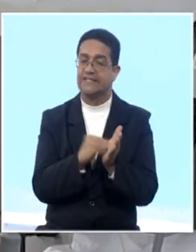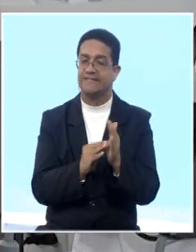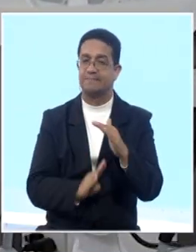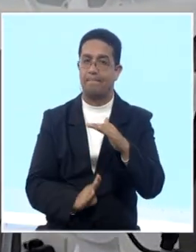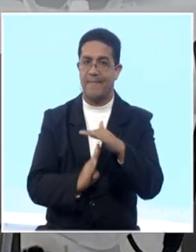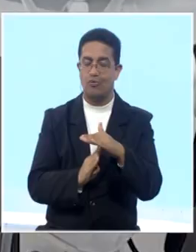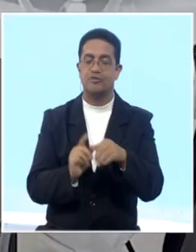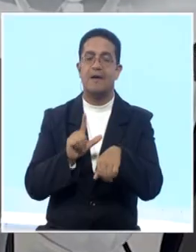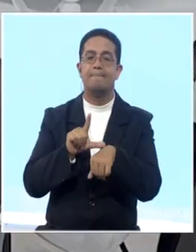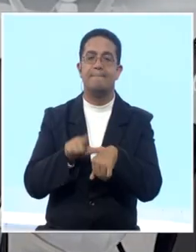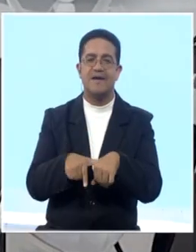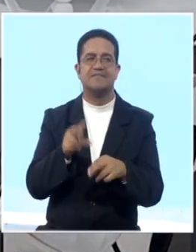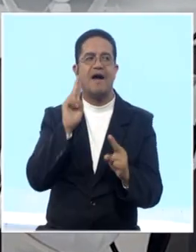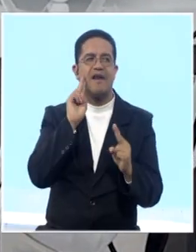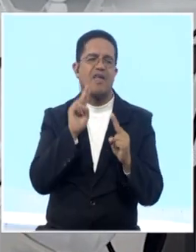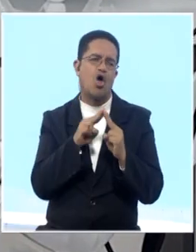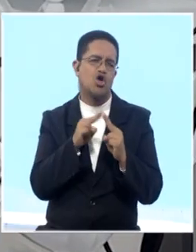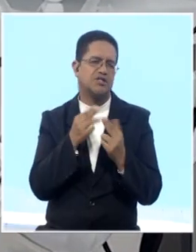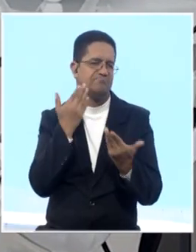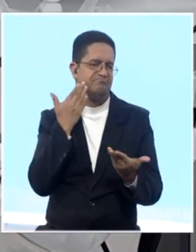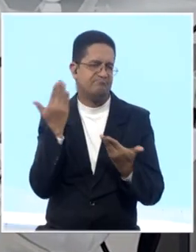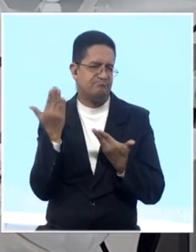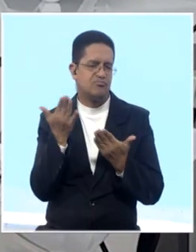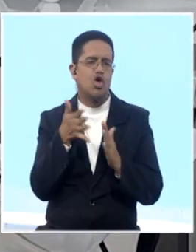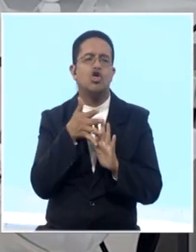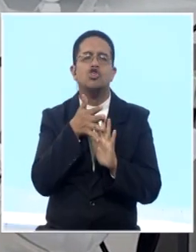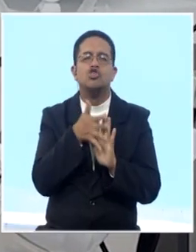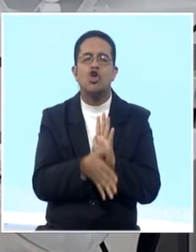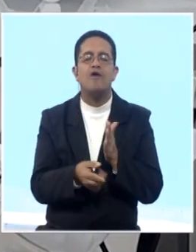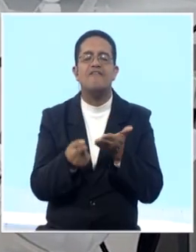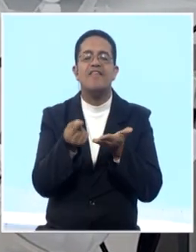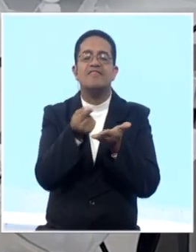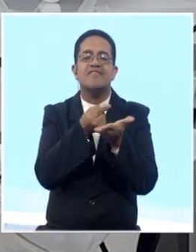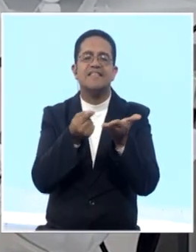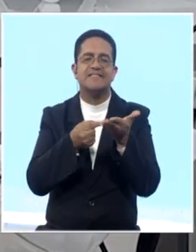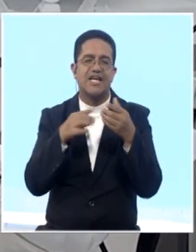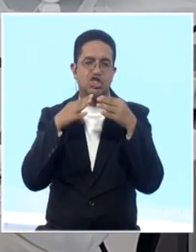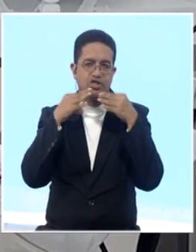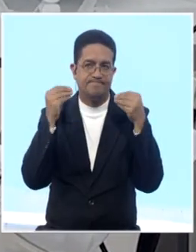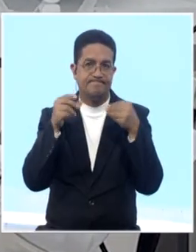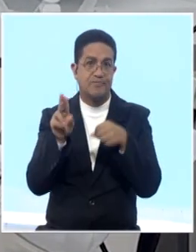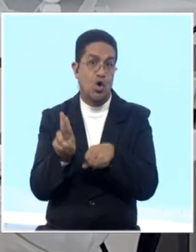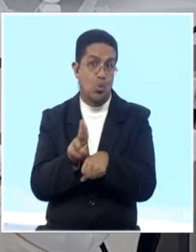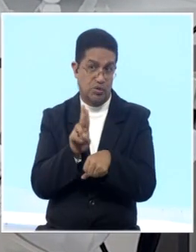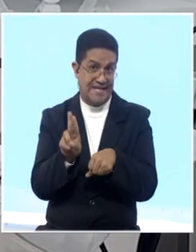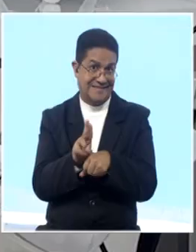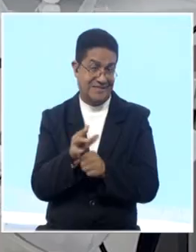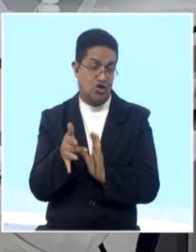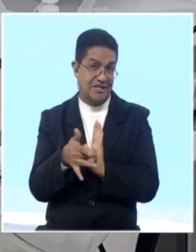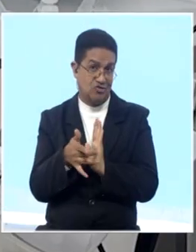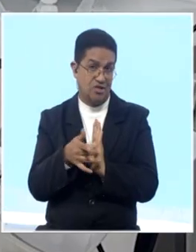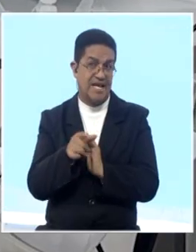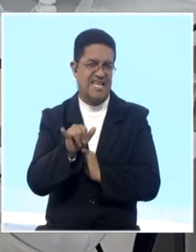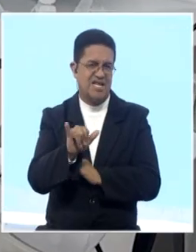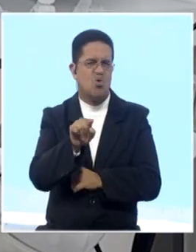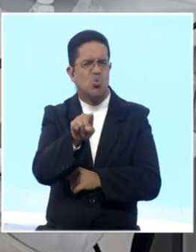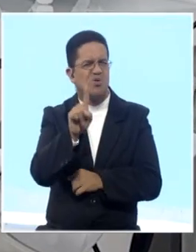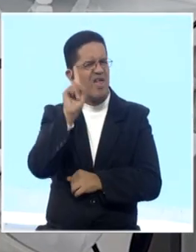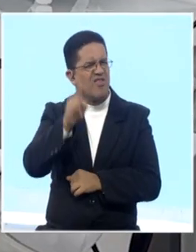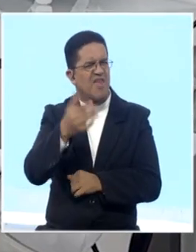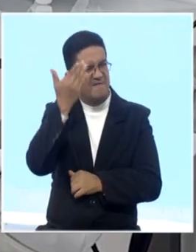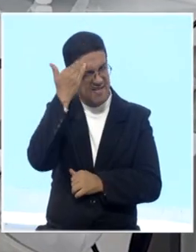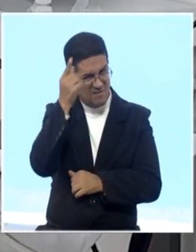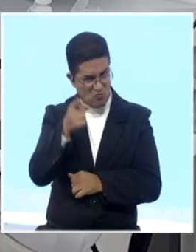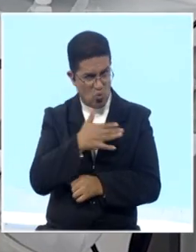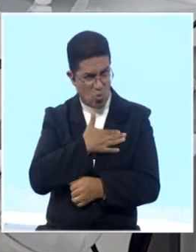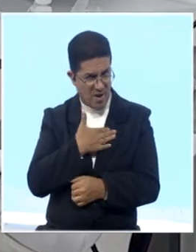Al regreso vamos a conocer más sobre el diseño de sonrisa, la utilización también de nuevos equipos y lo que usted debe tomar en consideración si usted